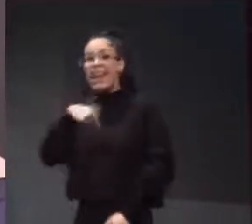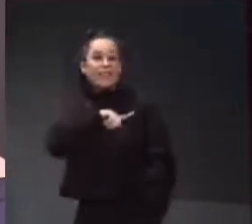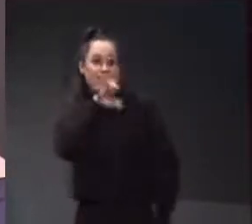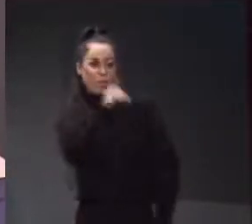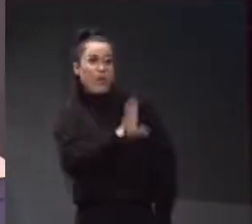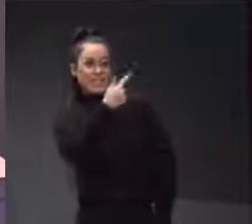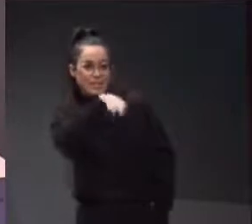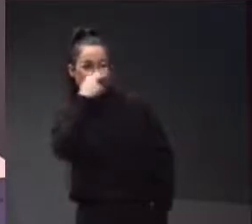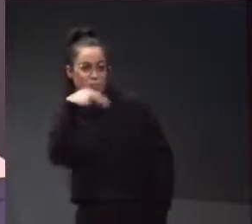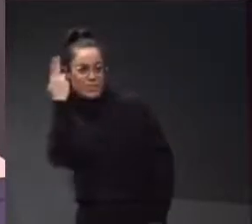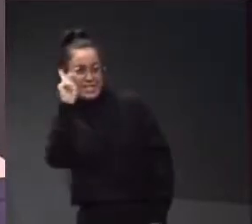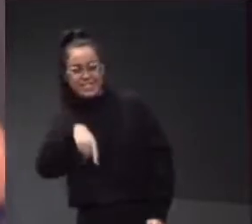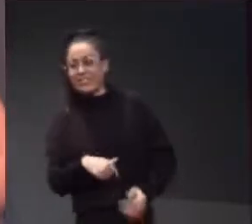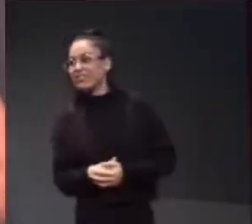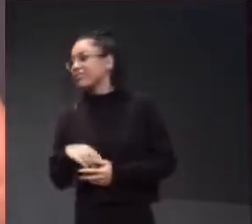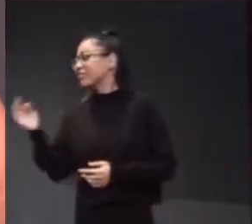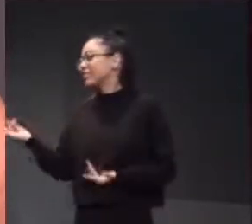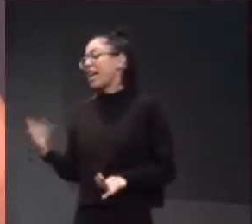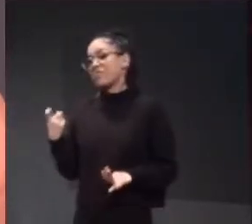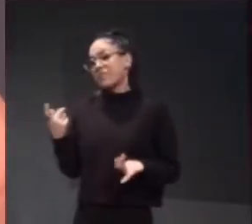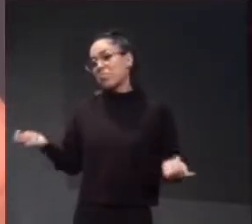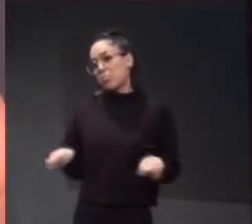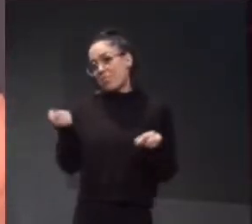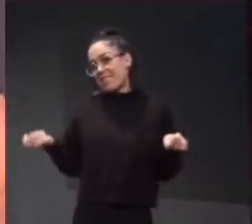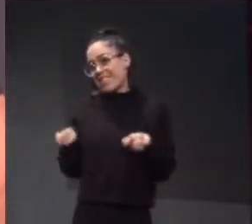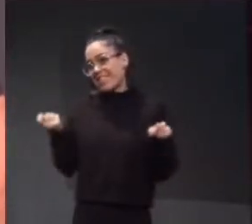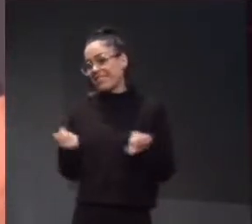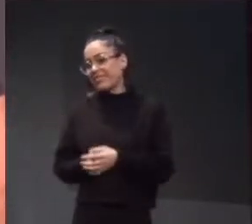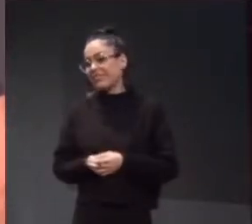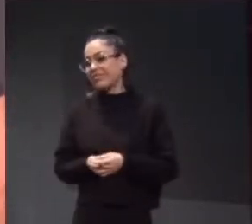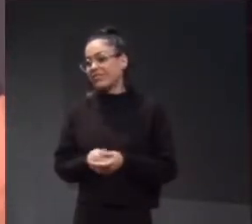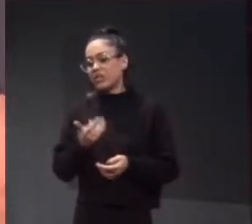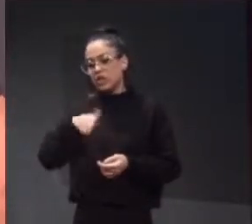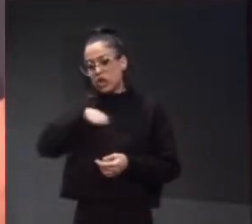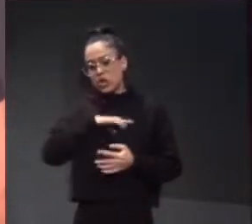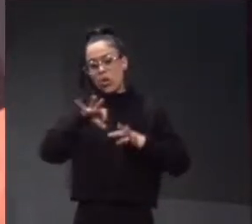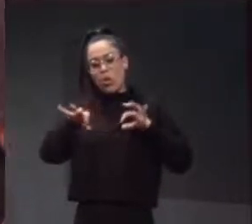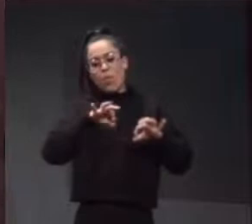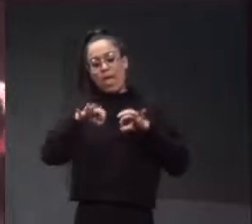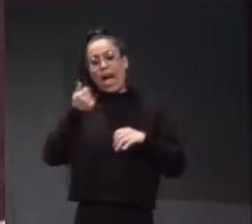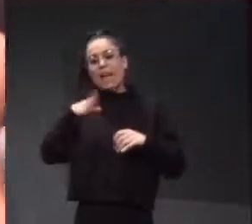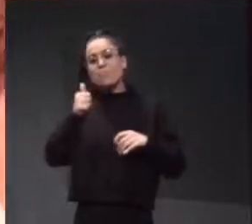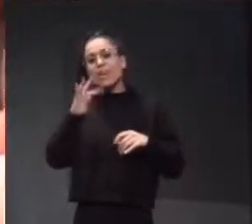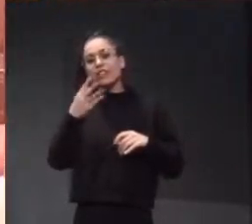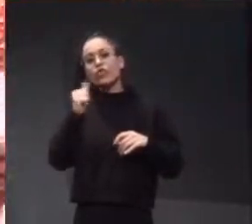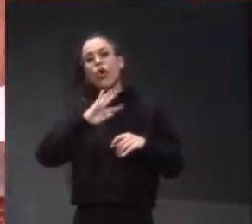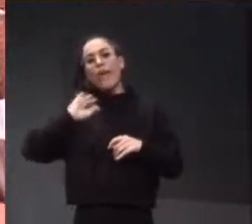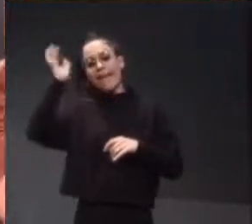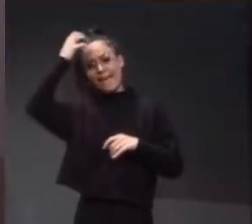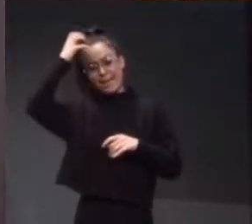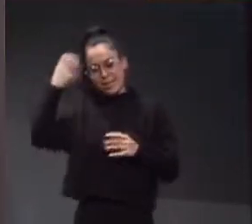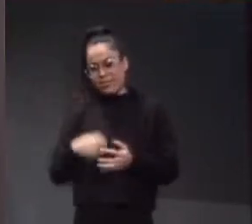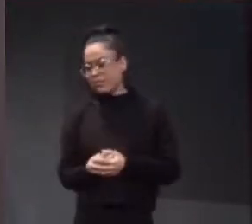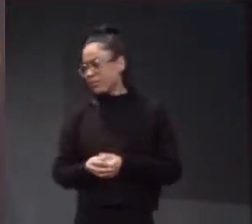un momento de publicidad en uno de los líos que nos metimos fue una obra de alberto llega al reyno estaba esto